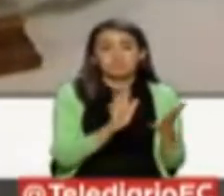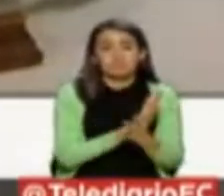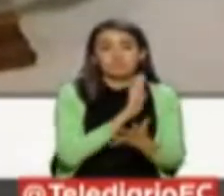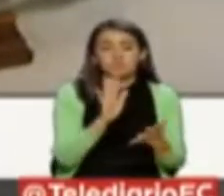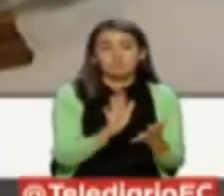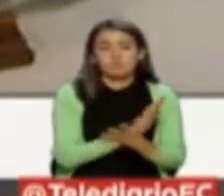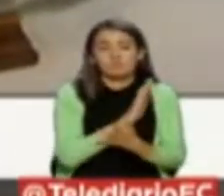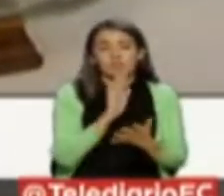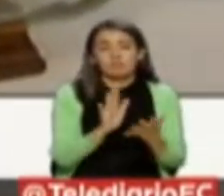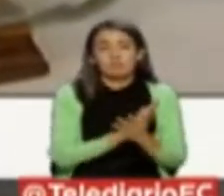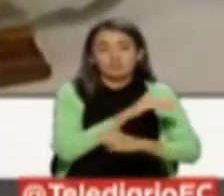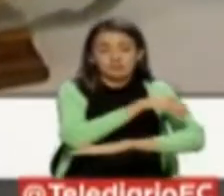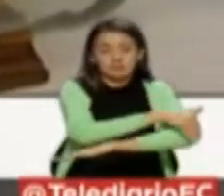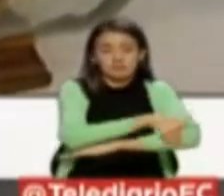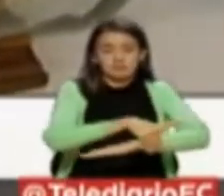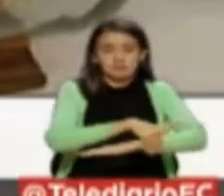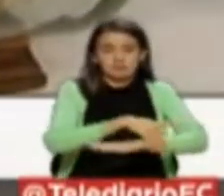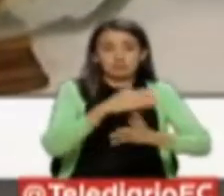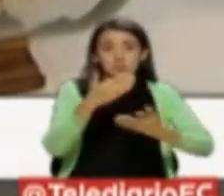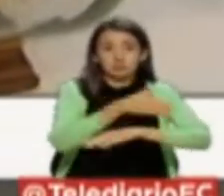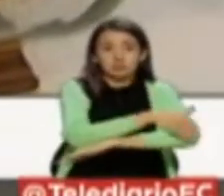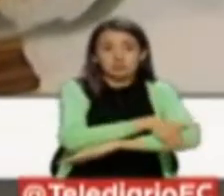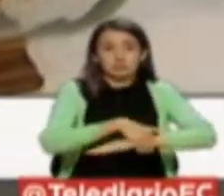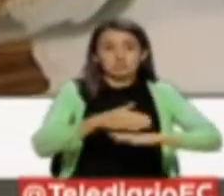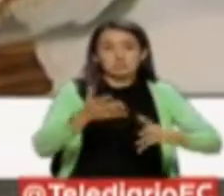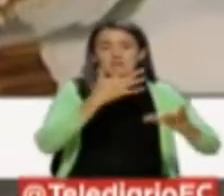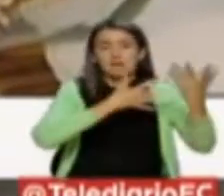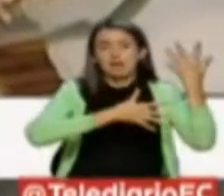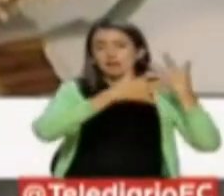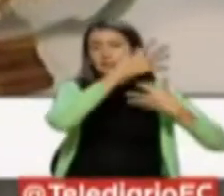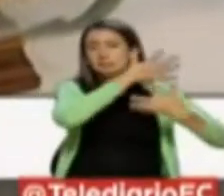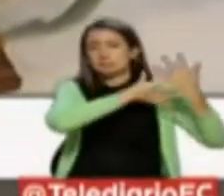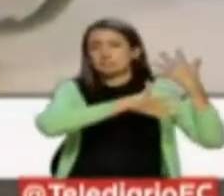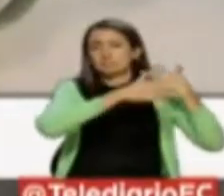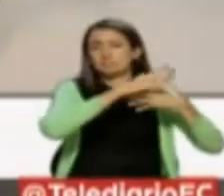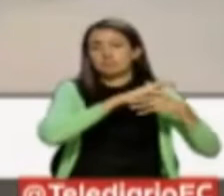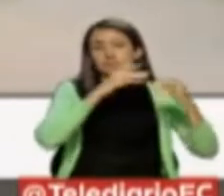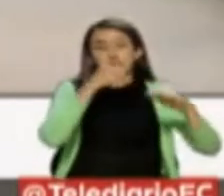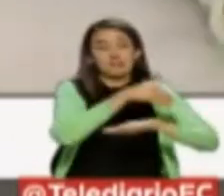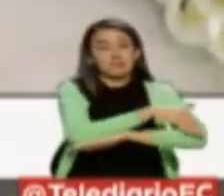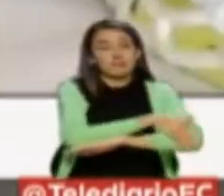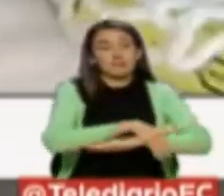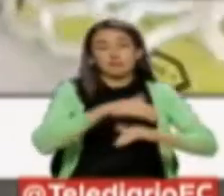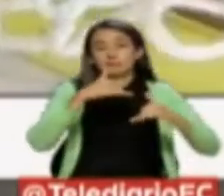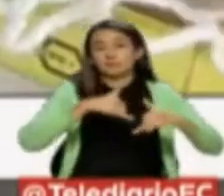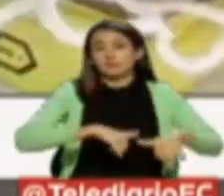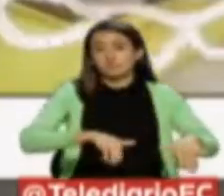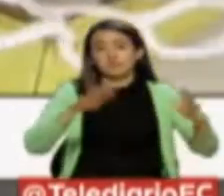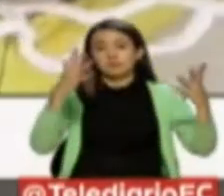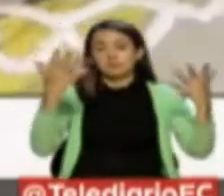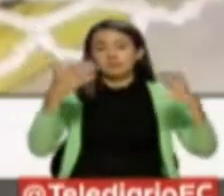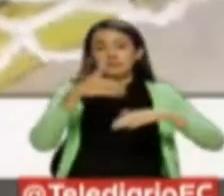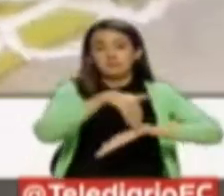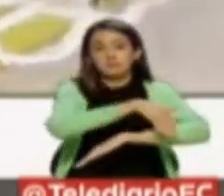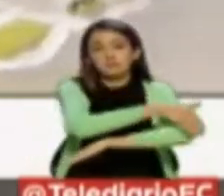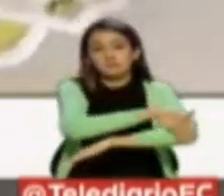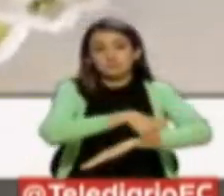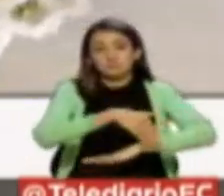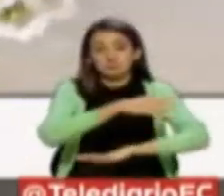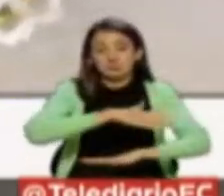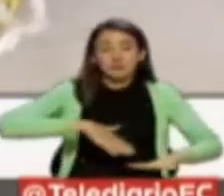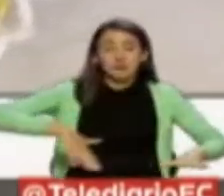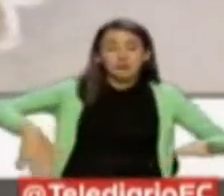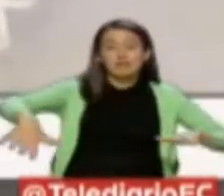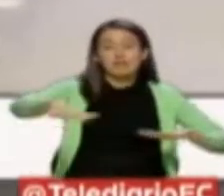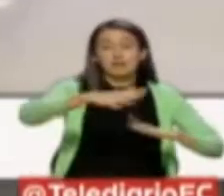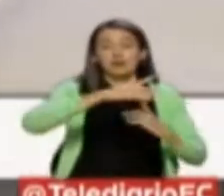calle. La calle, he sido callejero desde hace años y sigo siendo callejero todavía. Mis obras se encuentran en el sector del Ejido,